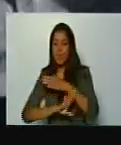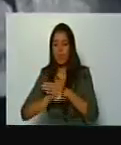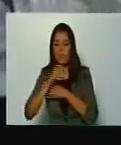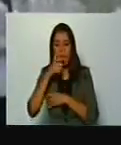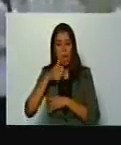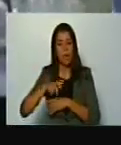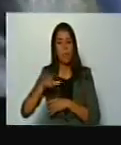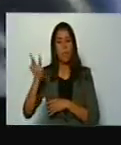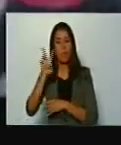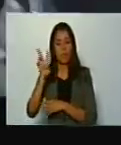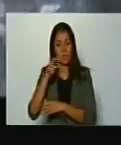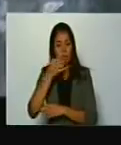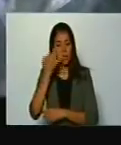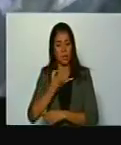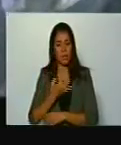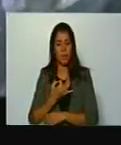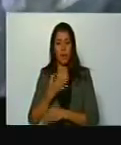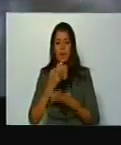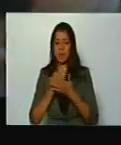verdad.